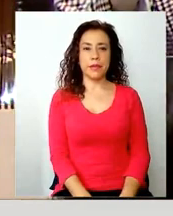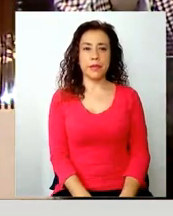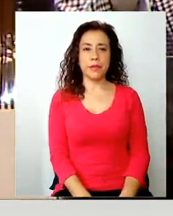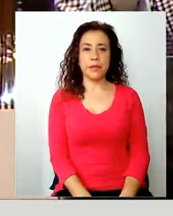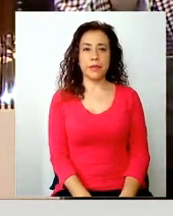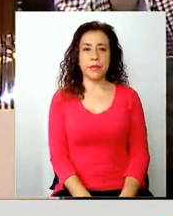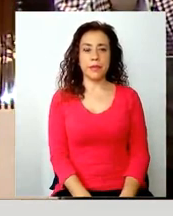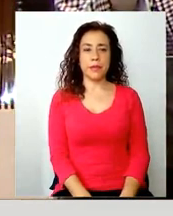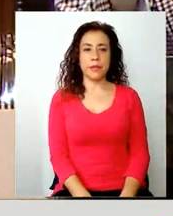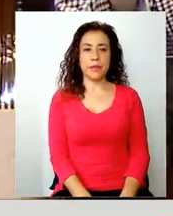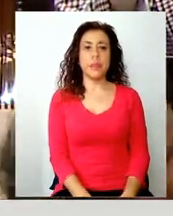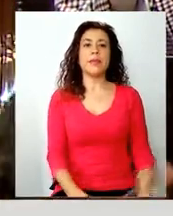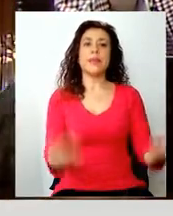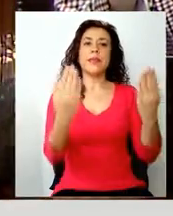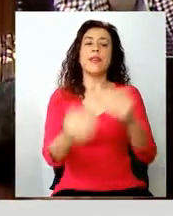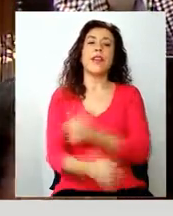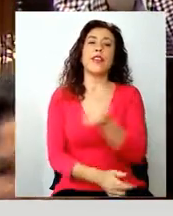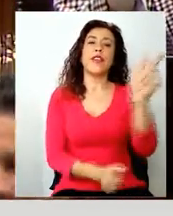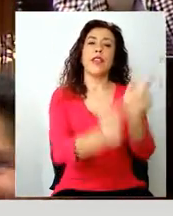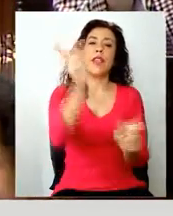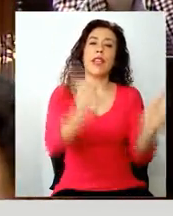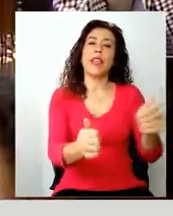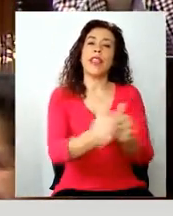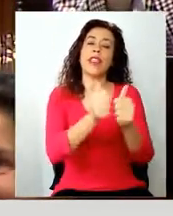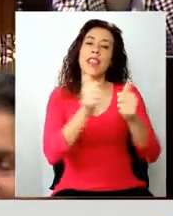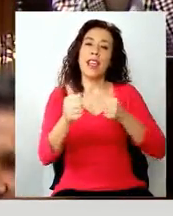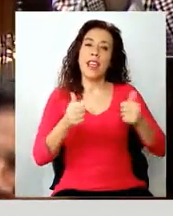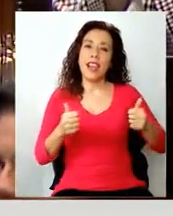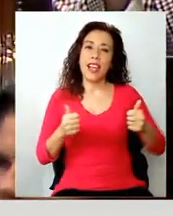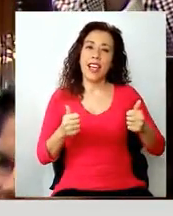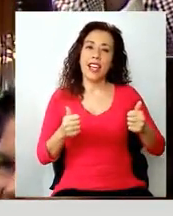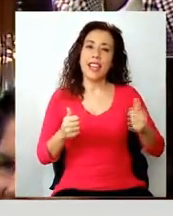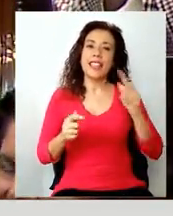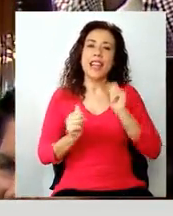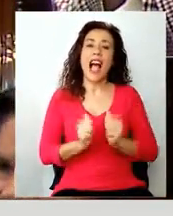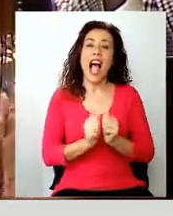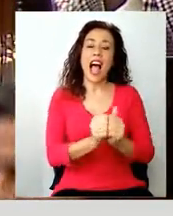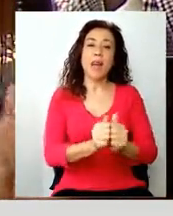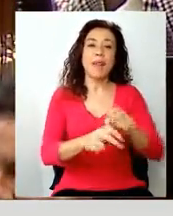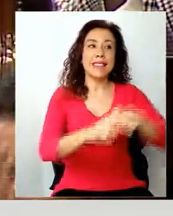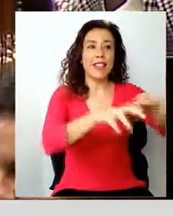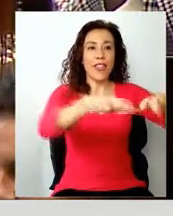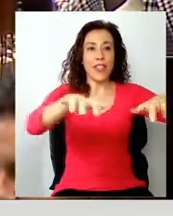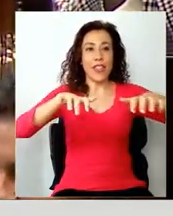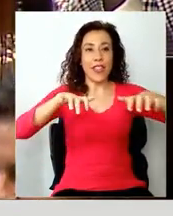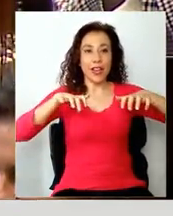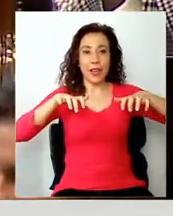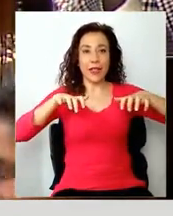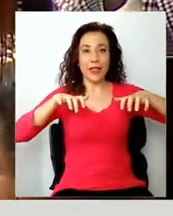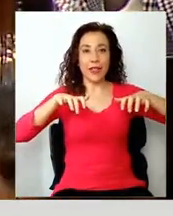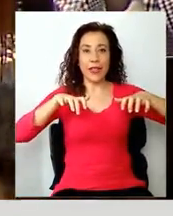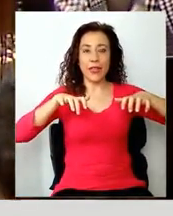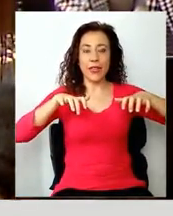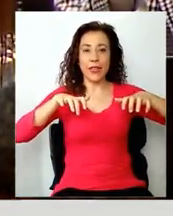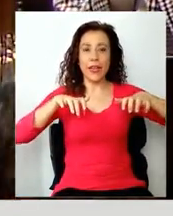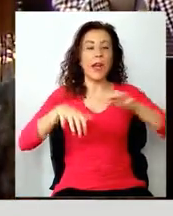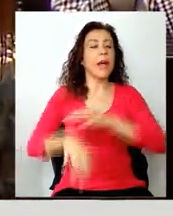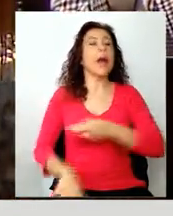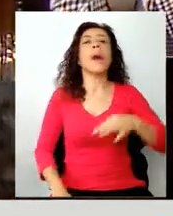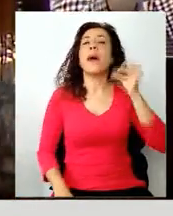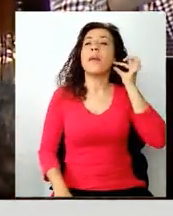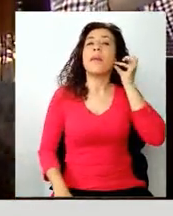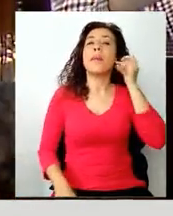saludamos a toda la dirigencia que nos acompaña en las tribunas a la ministra de medio ambiente